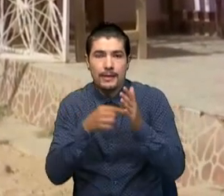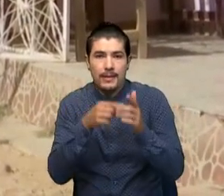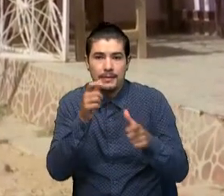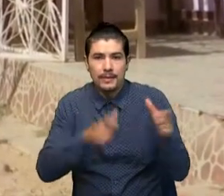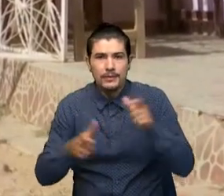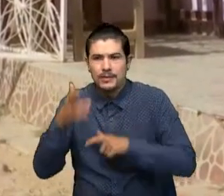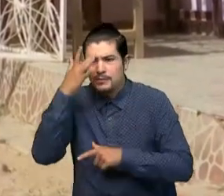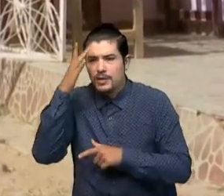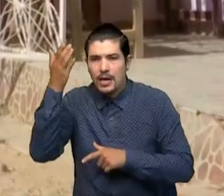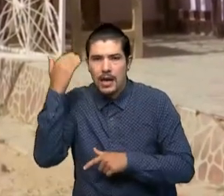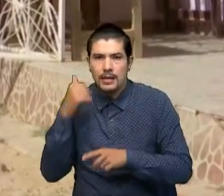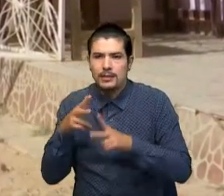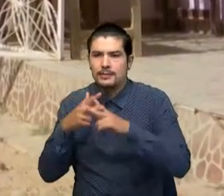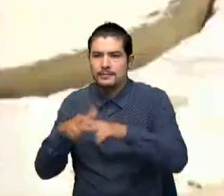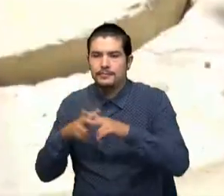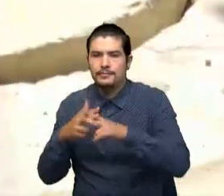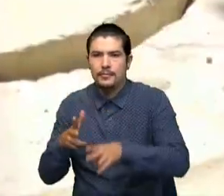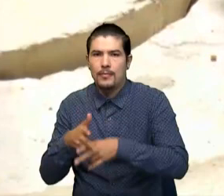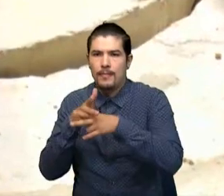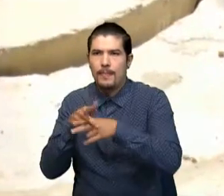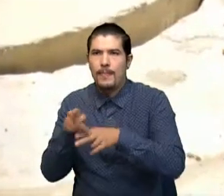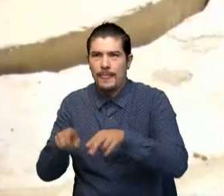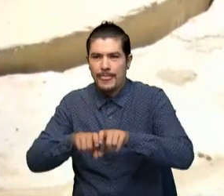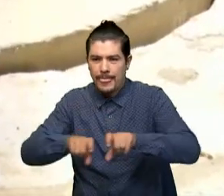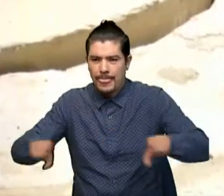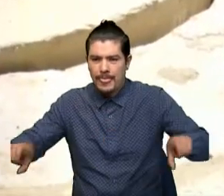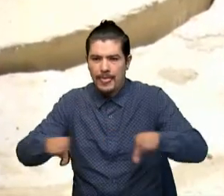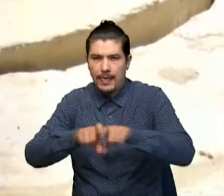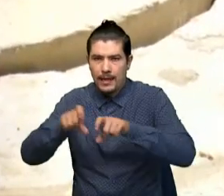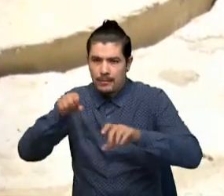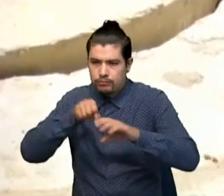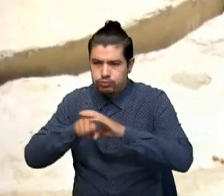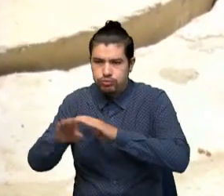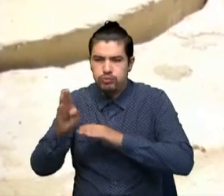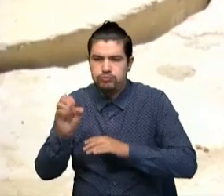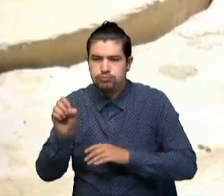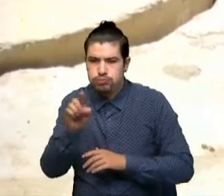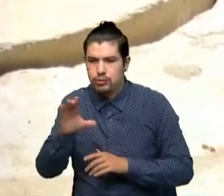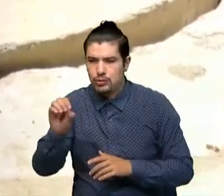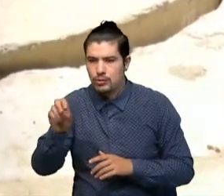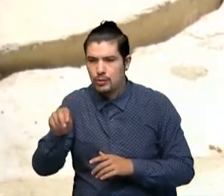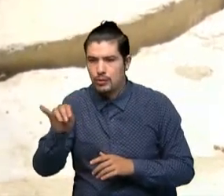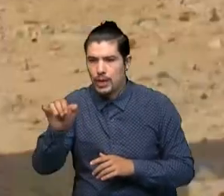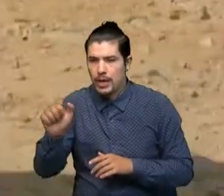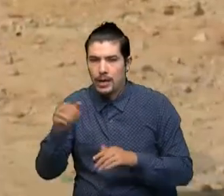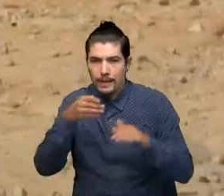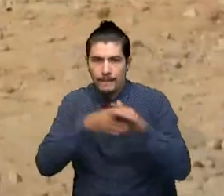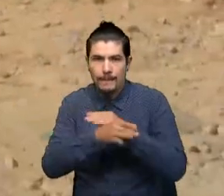da por mantenimiento preventivo en la tubería de impulsión de bombeo Bosconia-Morro Rico.